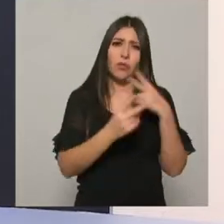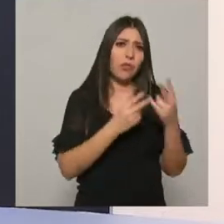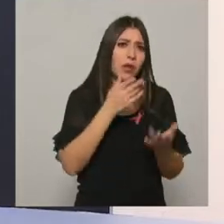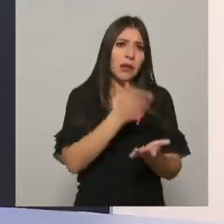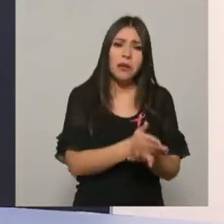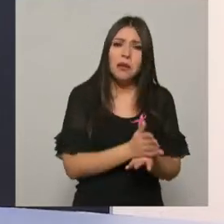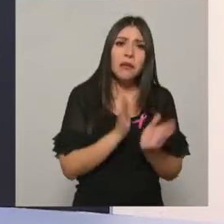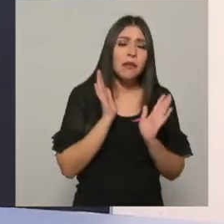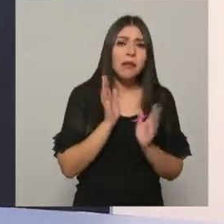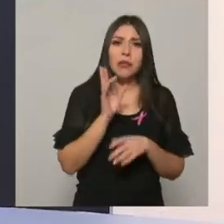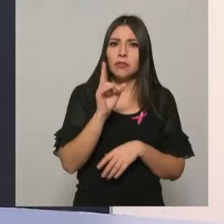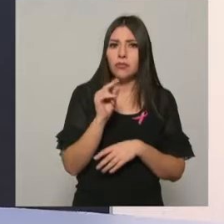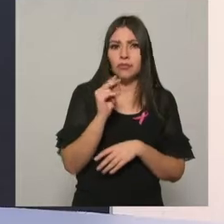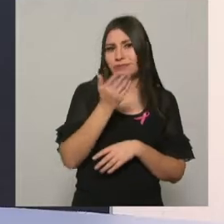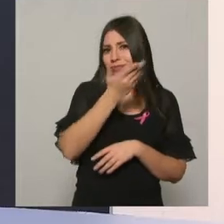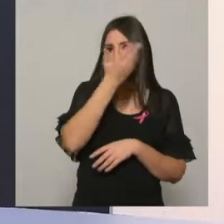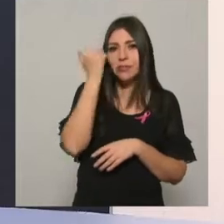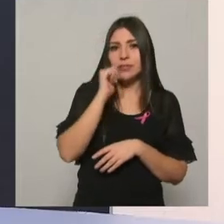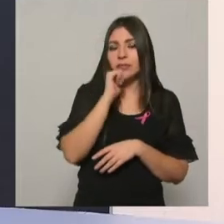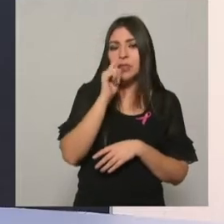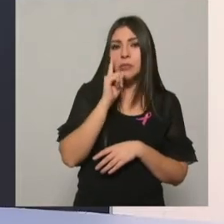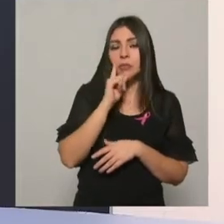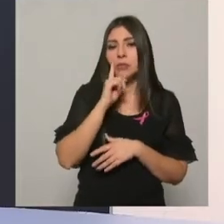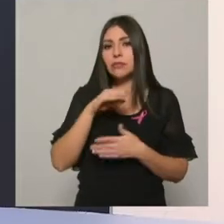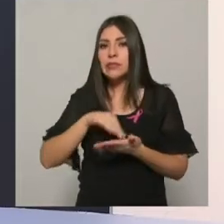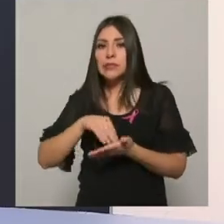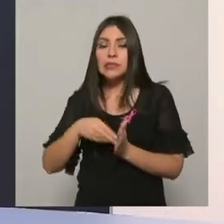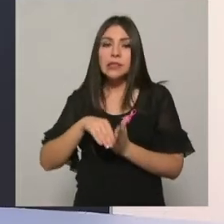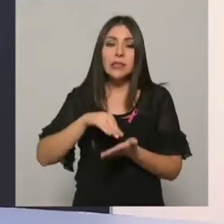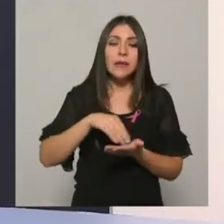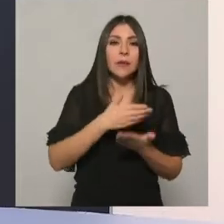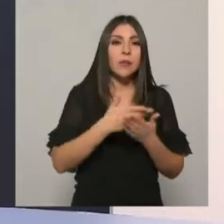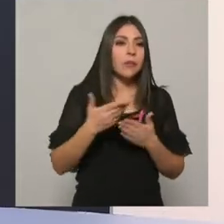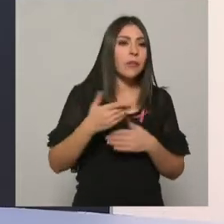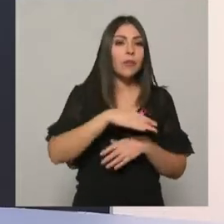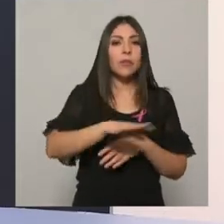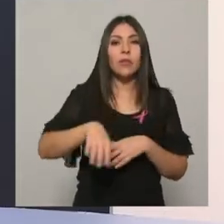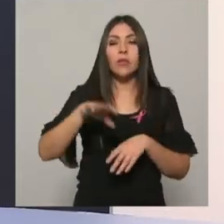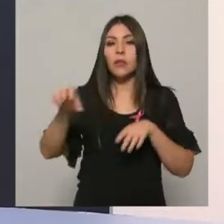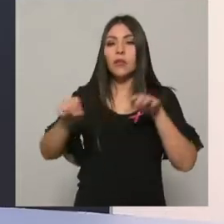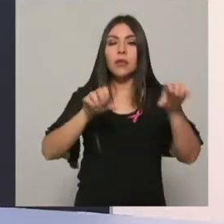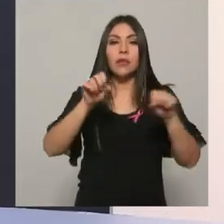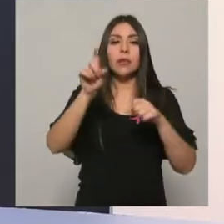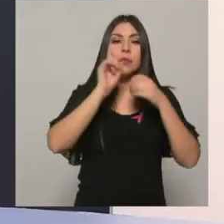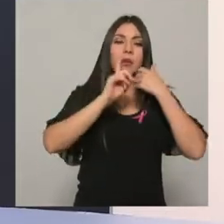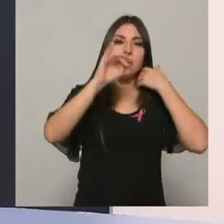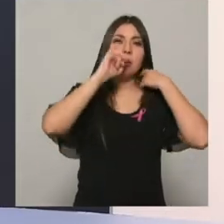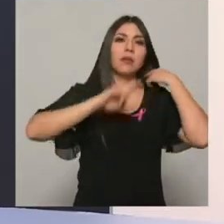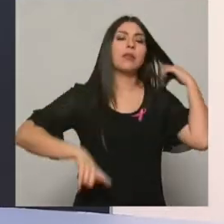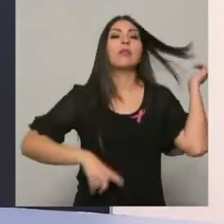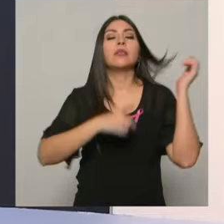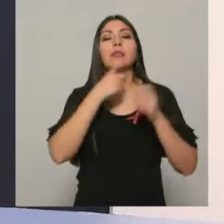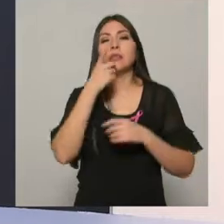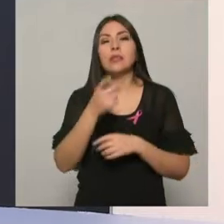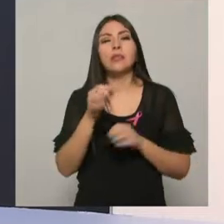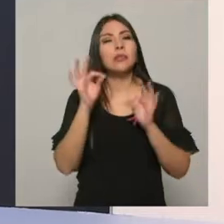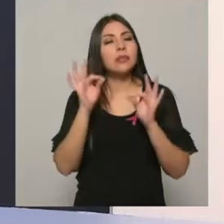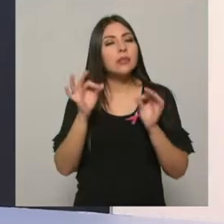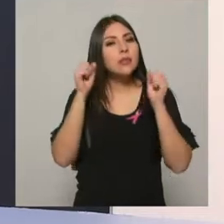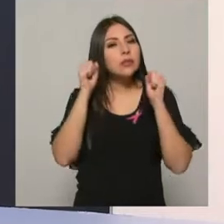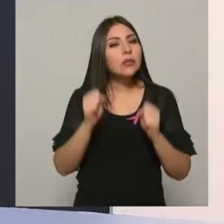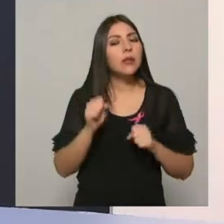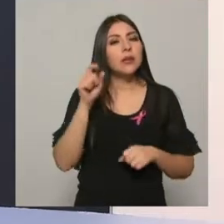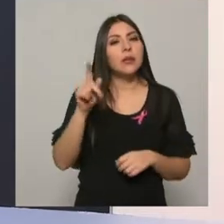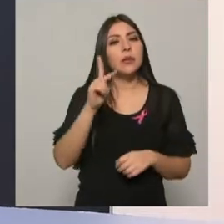responsabilidad que tenía. Sin embargo, pues ya están las pesquisas y como ya escuchamos, la jefa de gobierno asegura que la